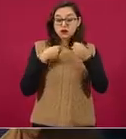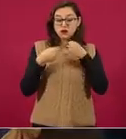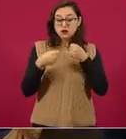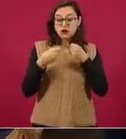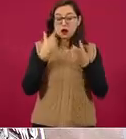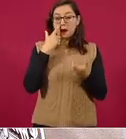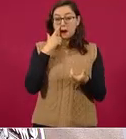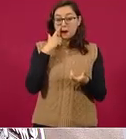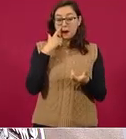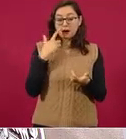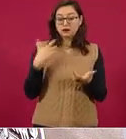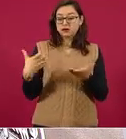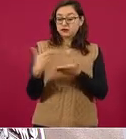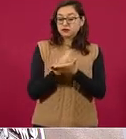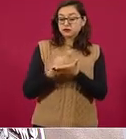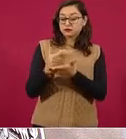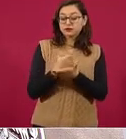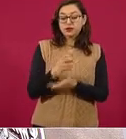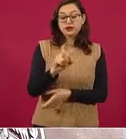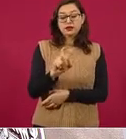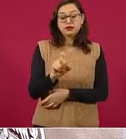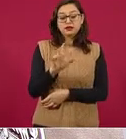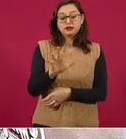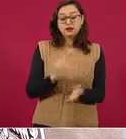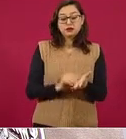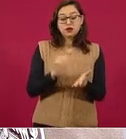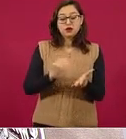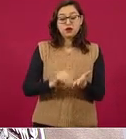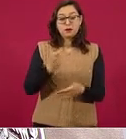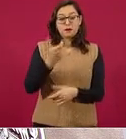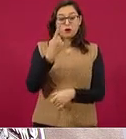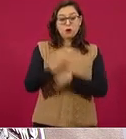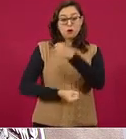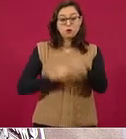por 35 millones de pesos al año,